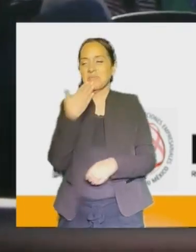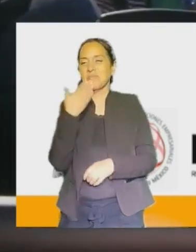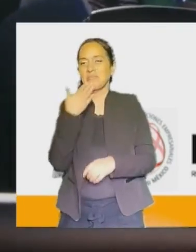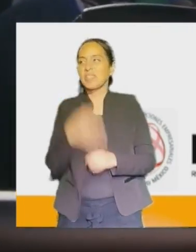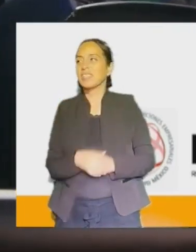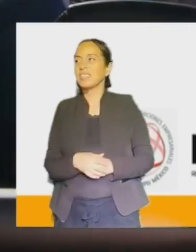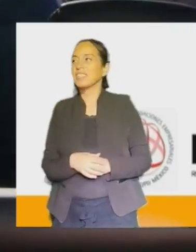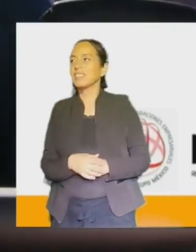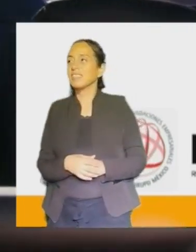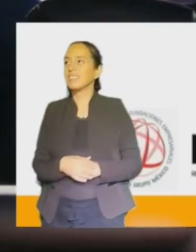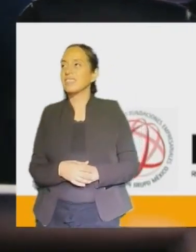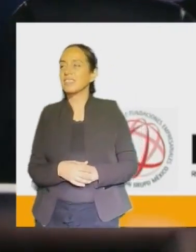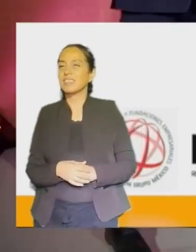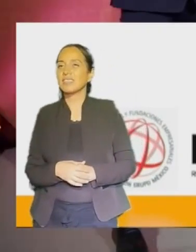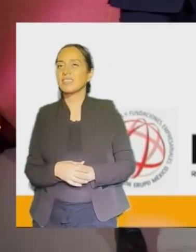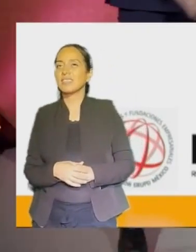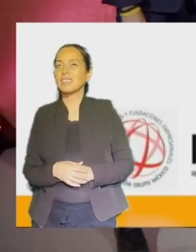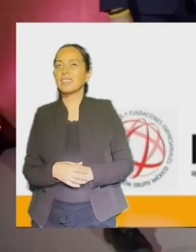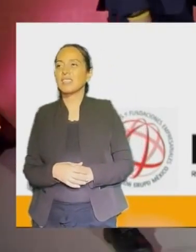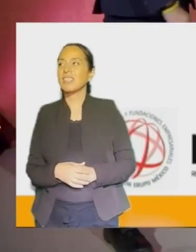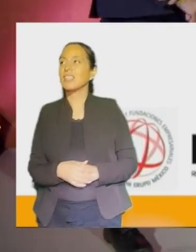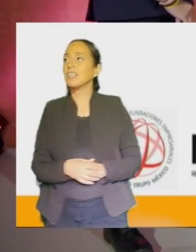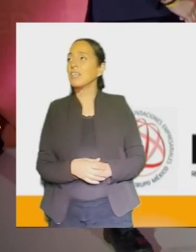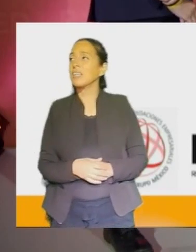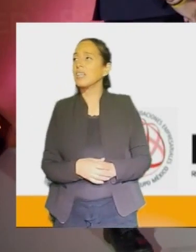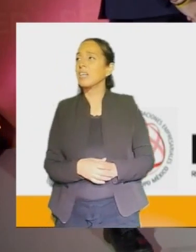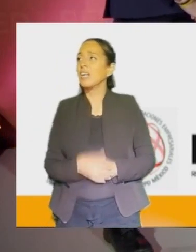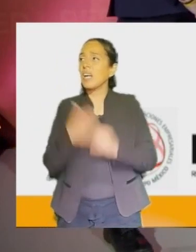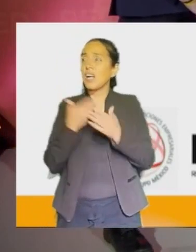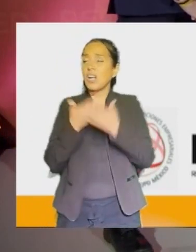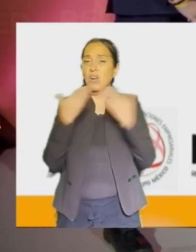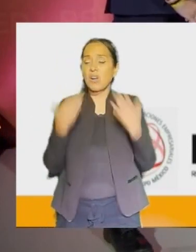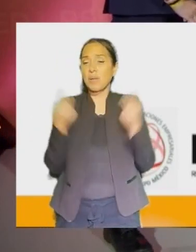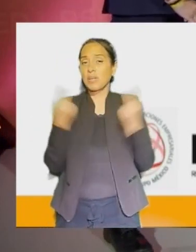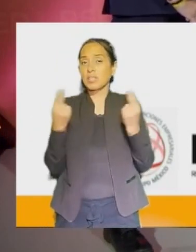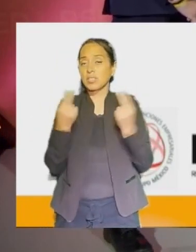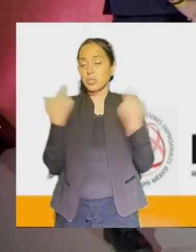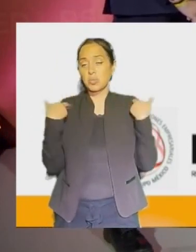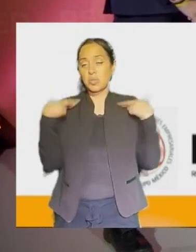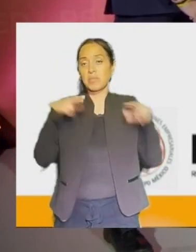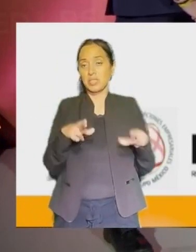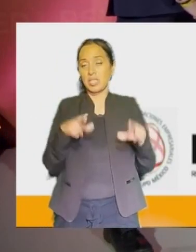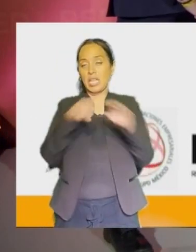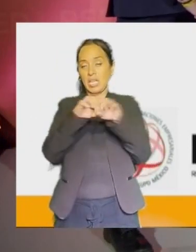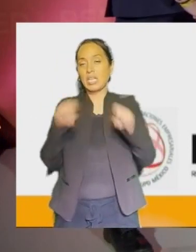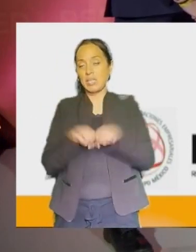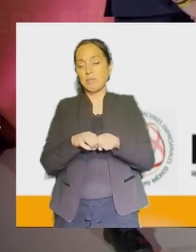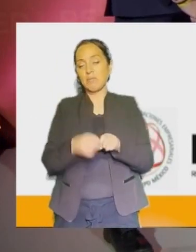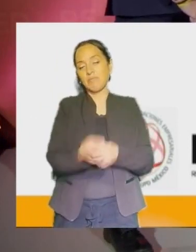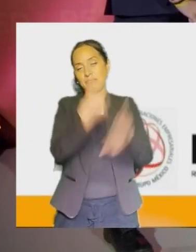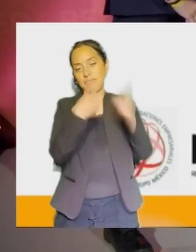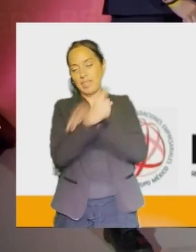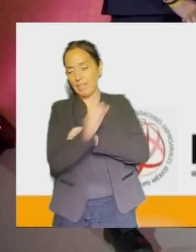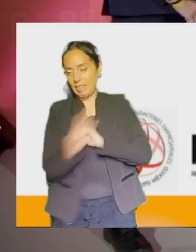Bravo. Amamos a Miriam. Muy bien, entonces vamos a necesitar que un representante o representantes del equipo vengan aquí al